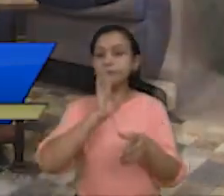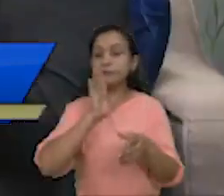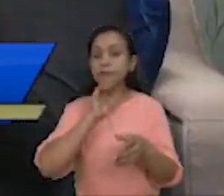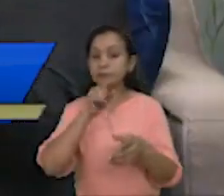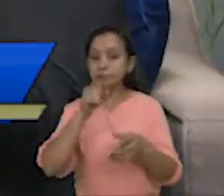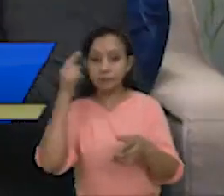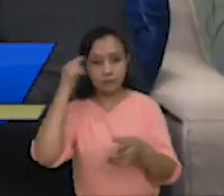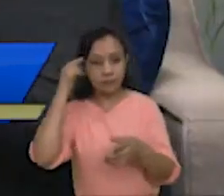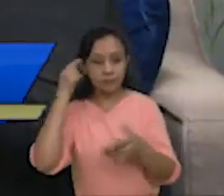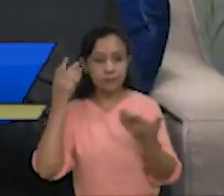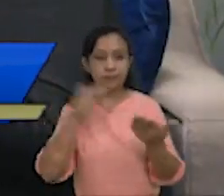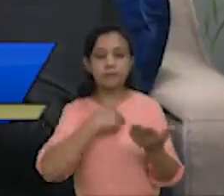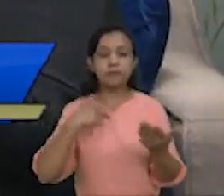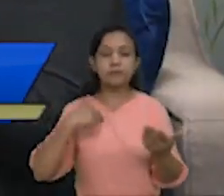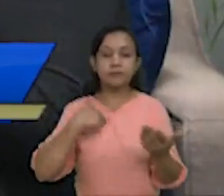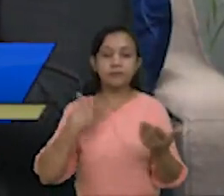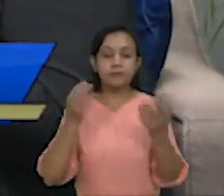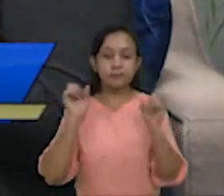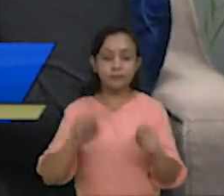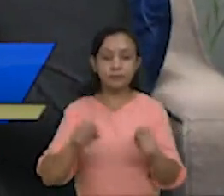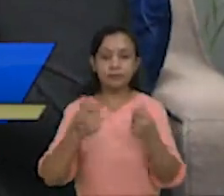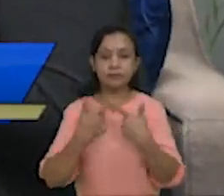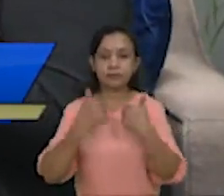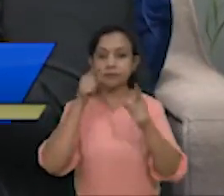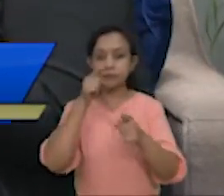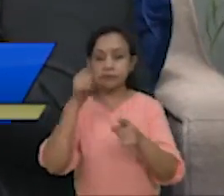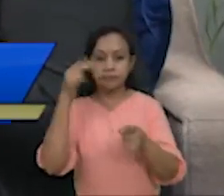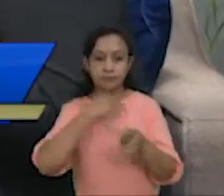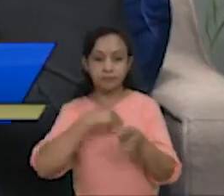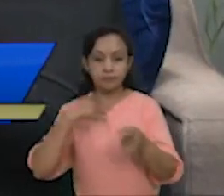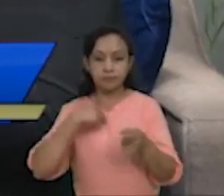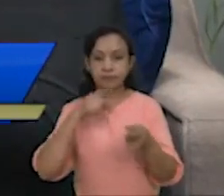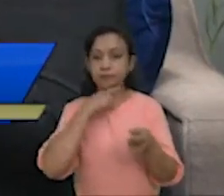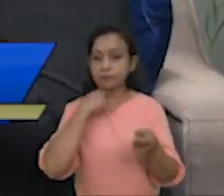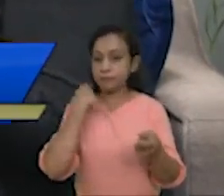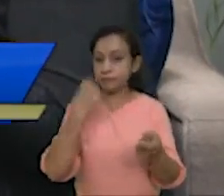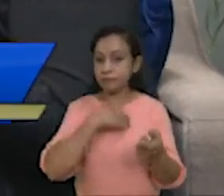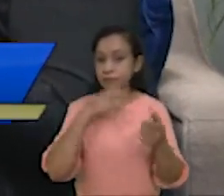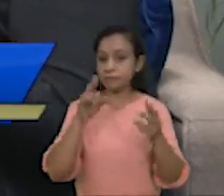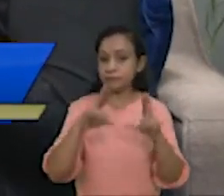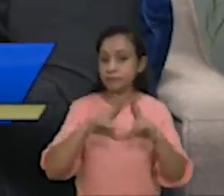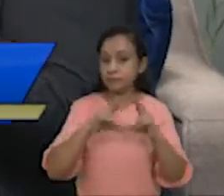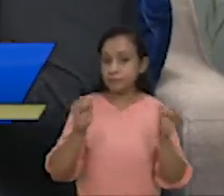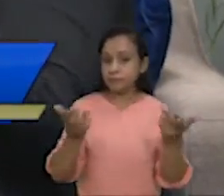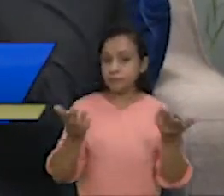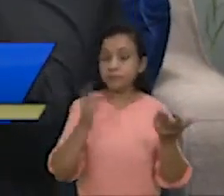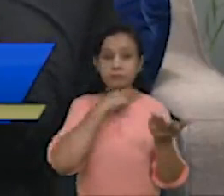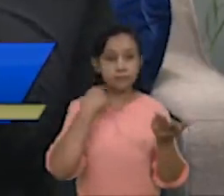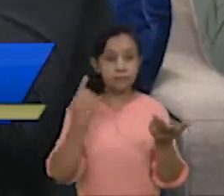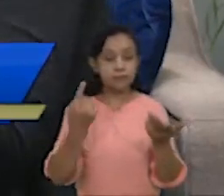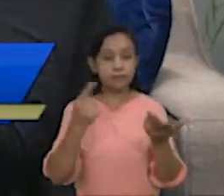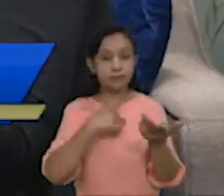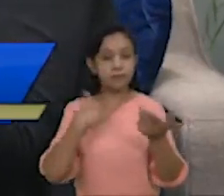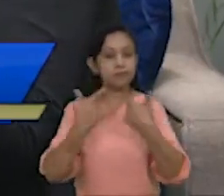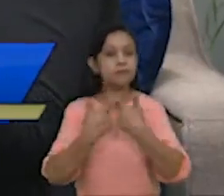vos crees que lo que vos haces es lo democrático, lo que vos haces es realmente patriótico, lo que vos haces es realmente lo que apuesta a